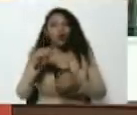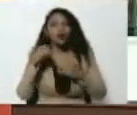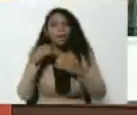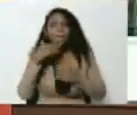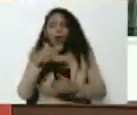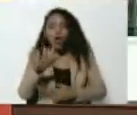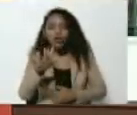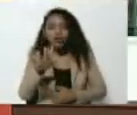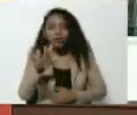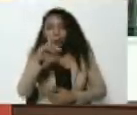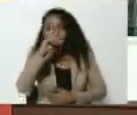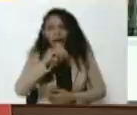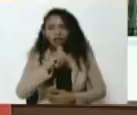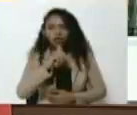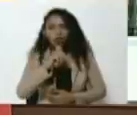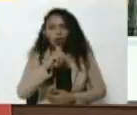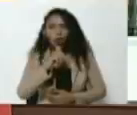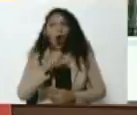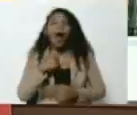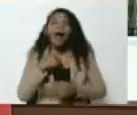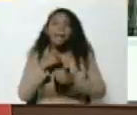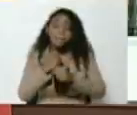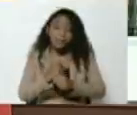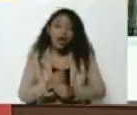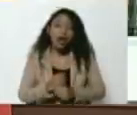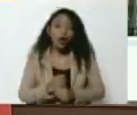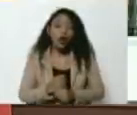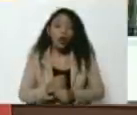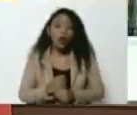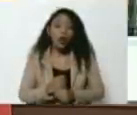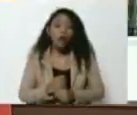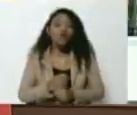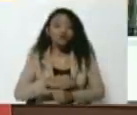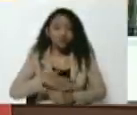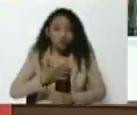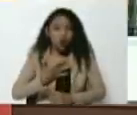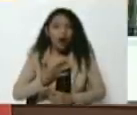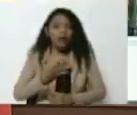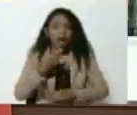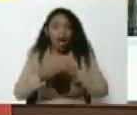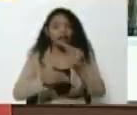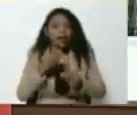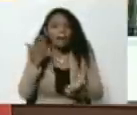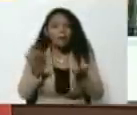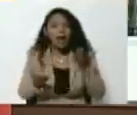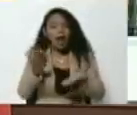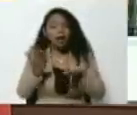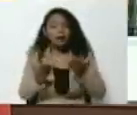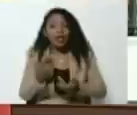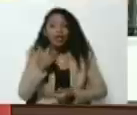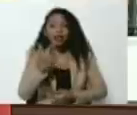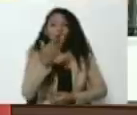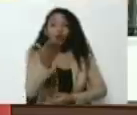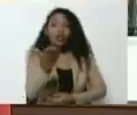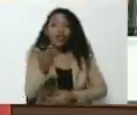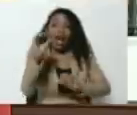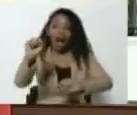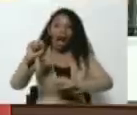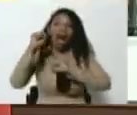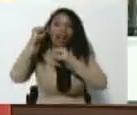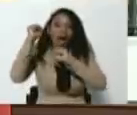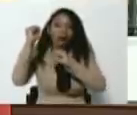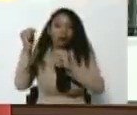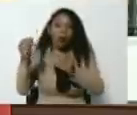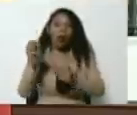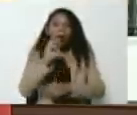2021 y el próximo año espero que que pueda hacer el balance y decirle a todos ustedes, ganamos las